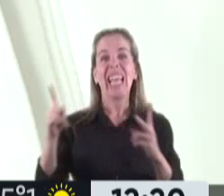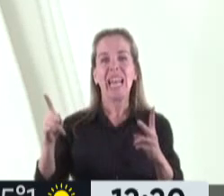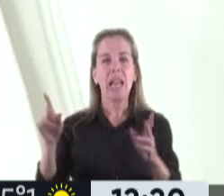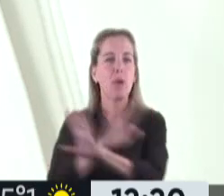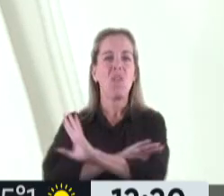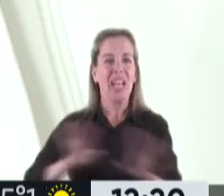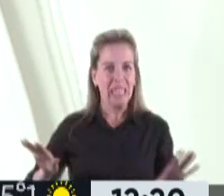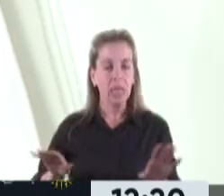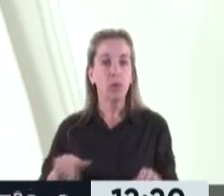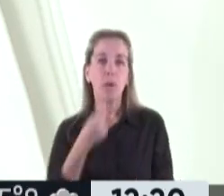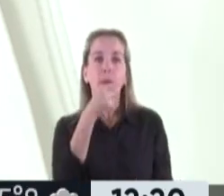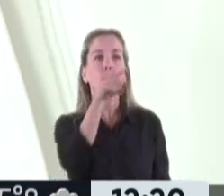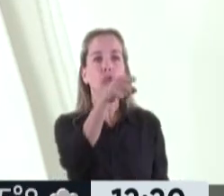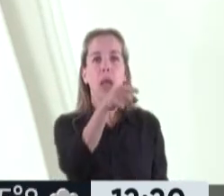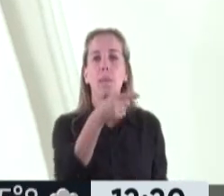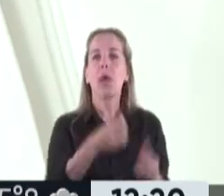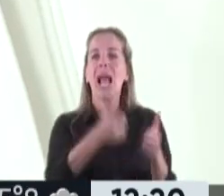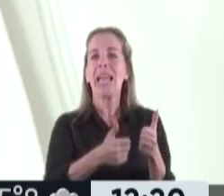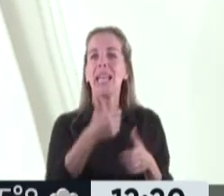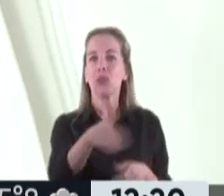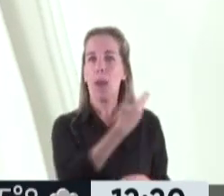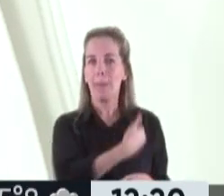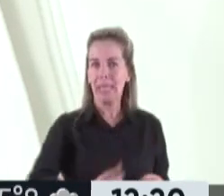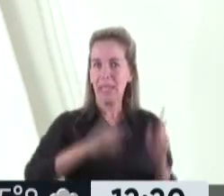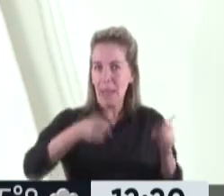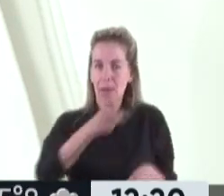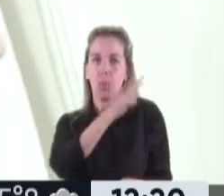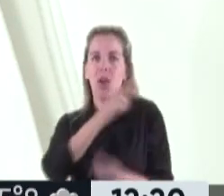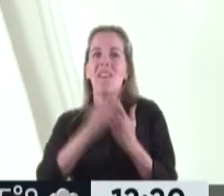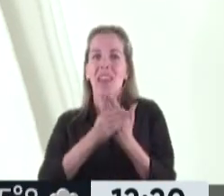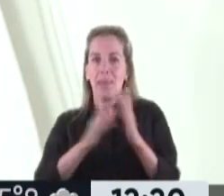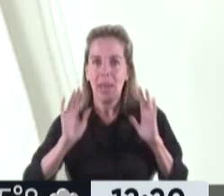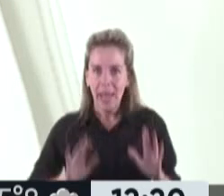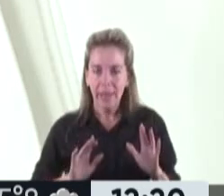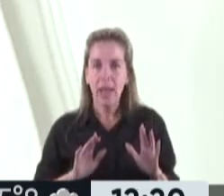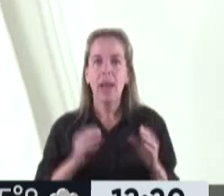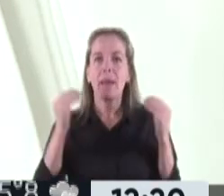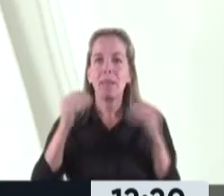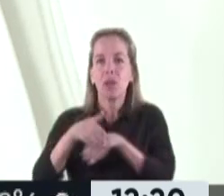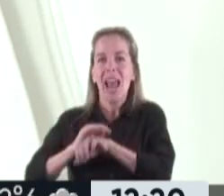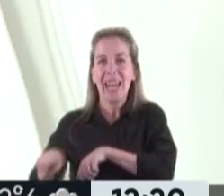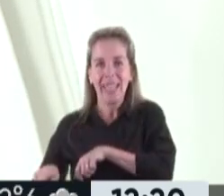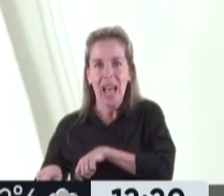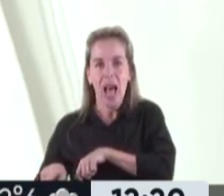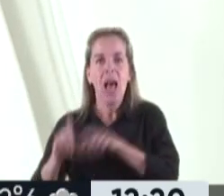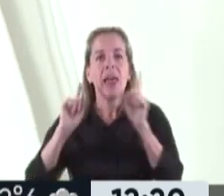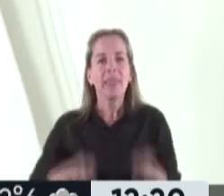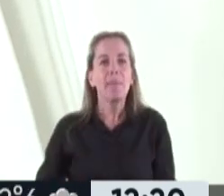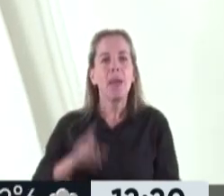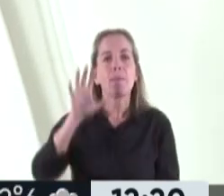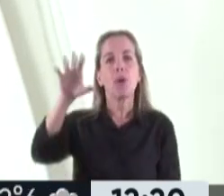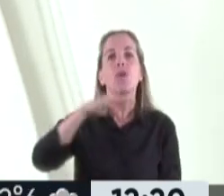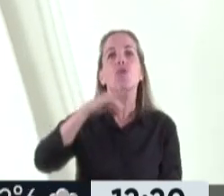también precandidato, a su vez también como jefe de gabinete, y tomando en colación lo que sucedió en Jujuy con